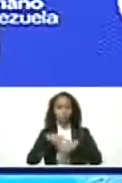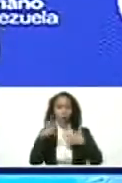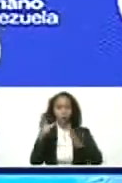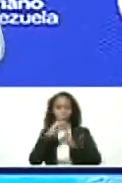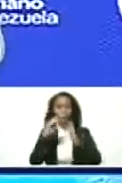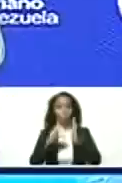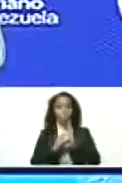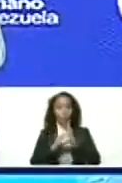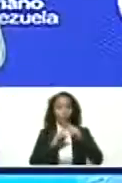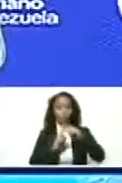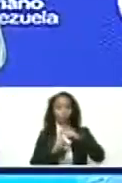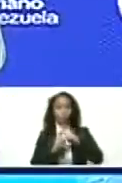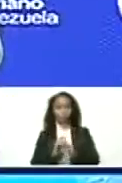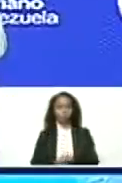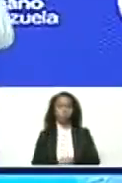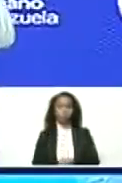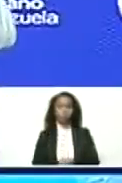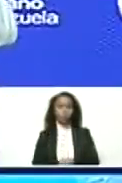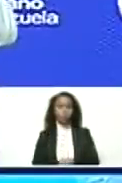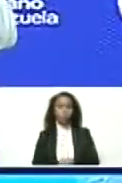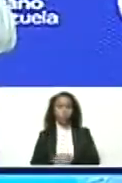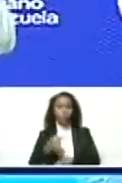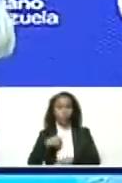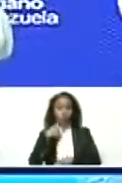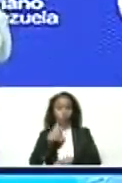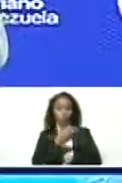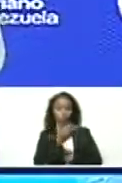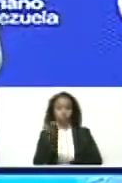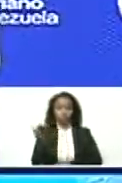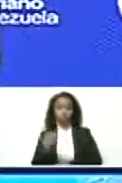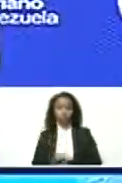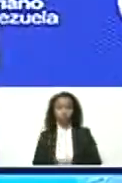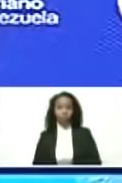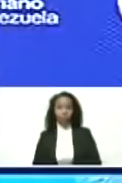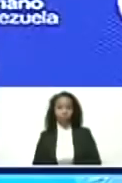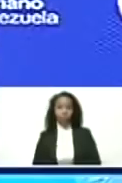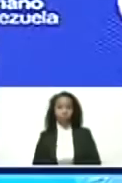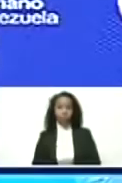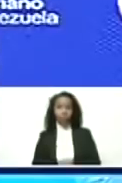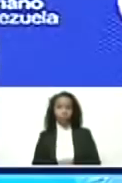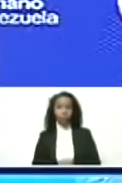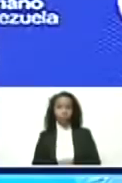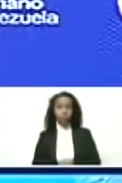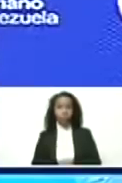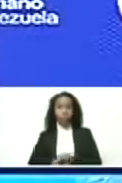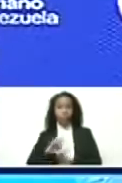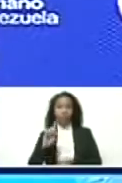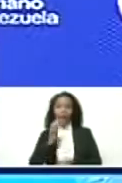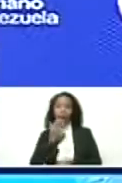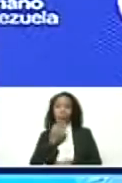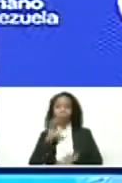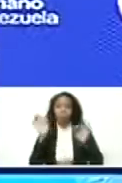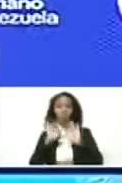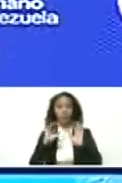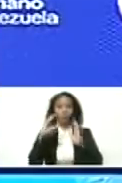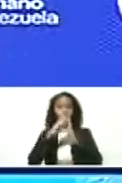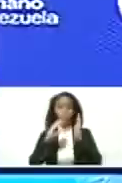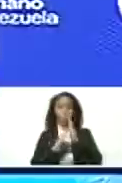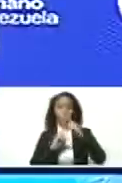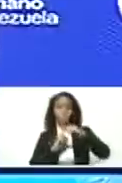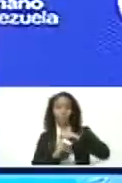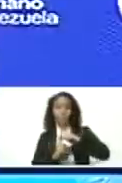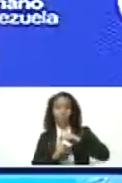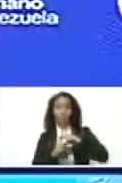OPEP Plus. Yo le digo a ustedes, si no existiera la OPEP Plus,